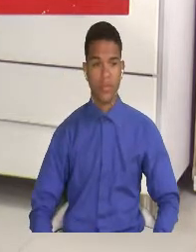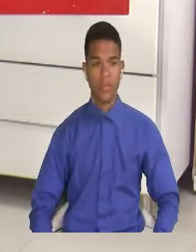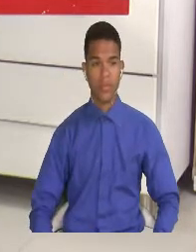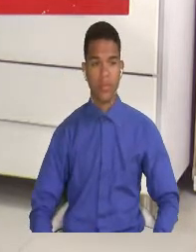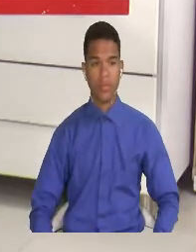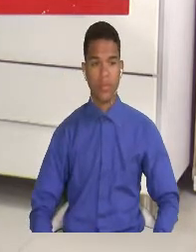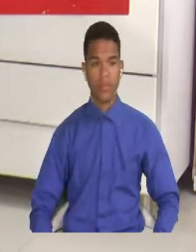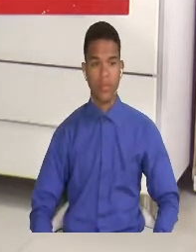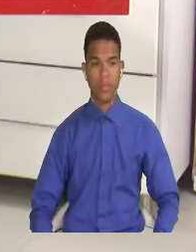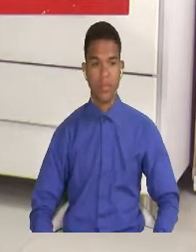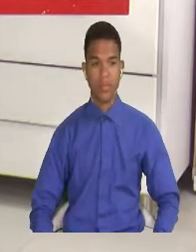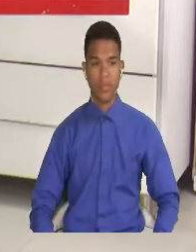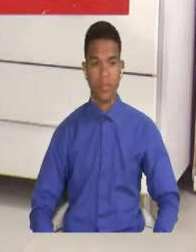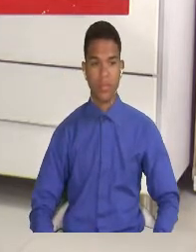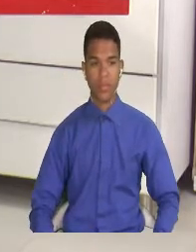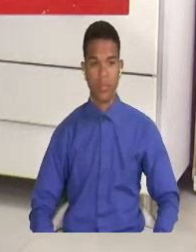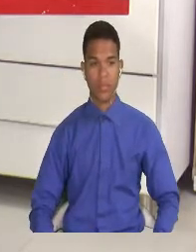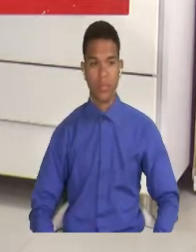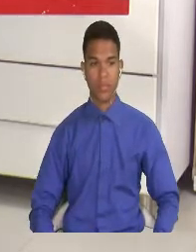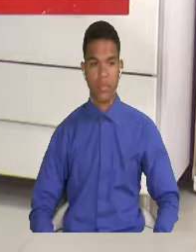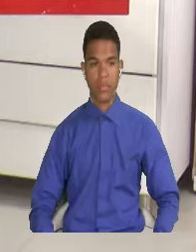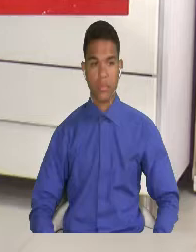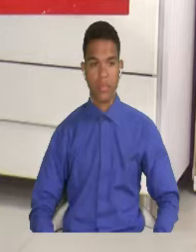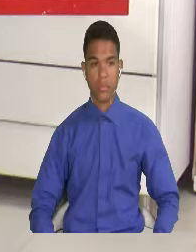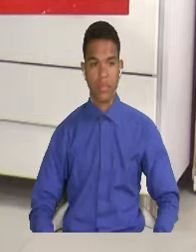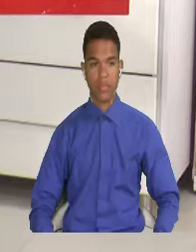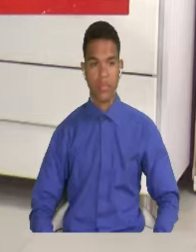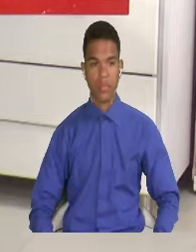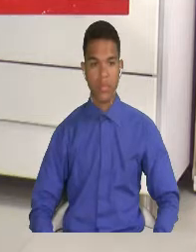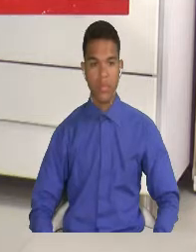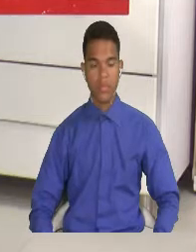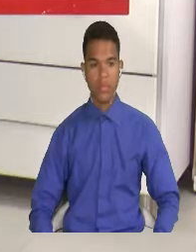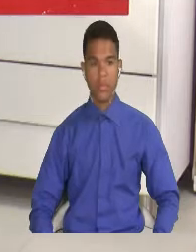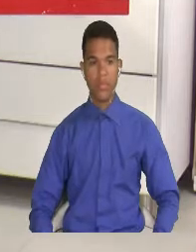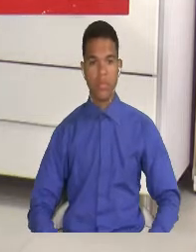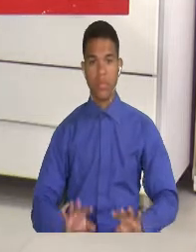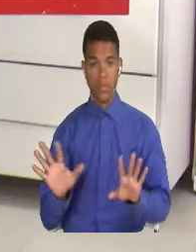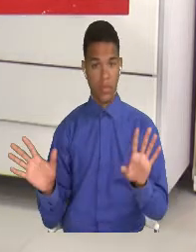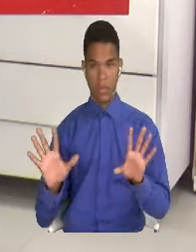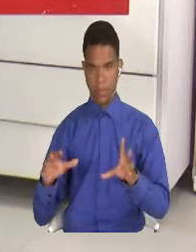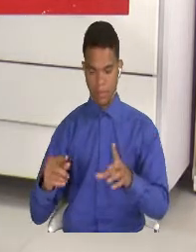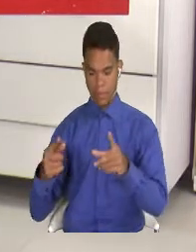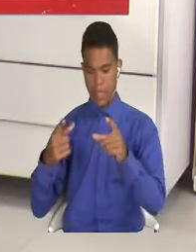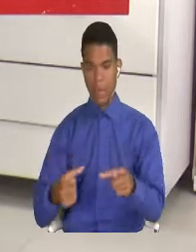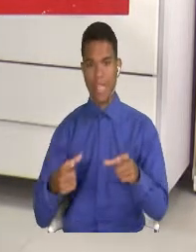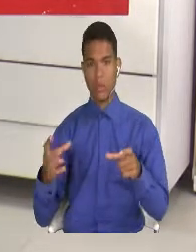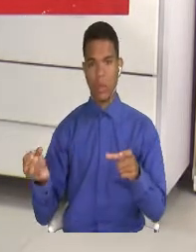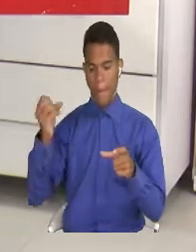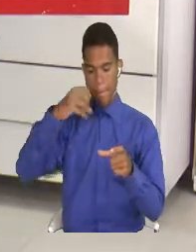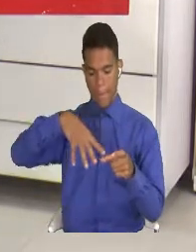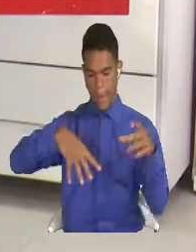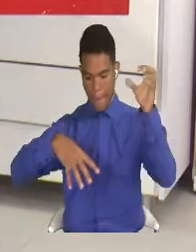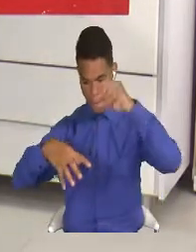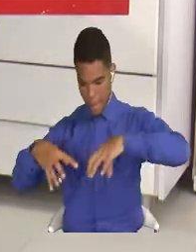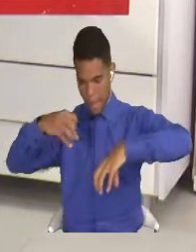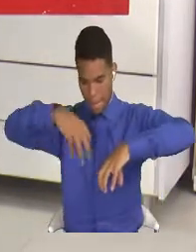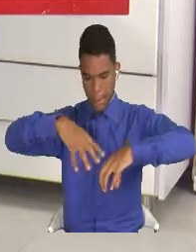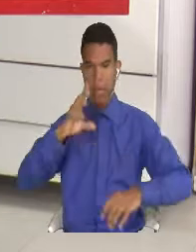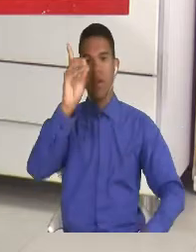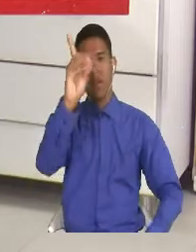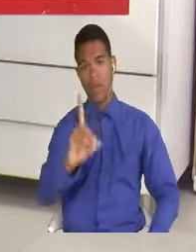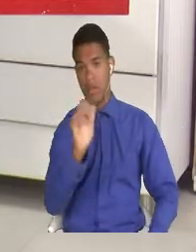Listo, mi Rocio. Entonces aquí ya estamos en este proceso, ya vamos a empezar a emplatar. Ok, ¿sí? Perfecto. Y aquí es el gusto de cada quien. Me